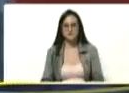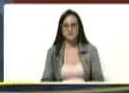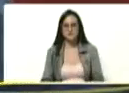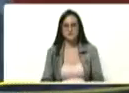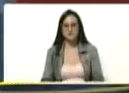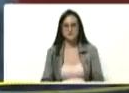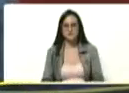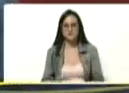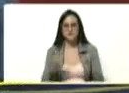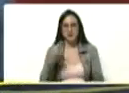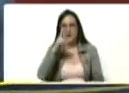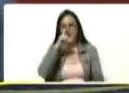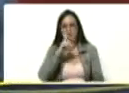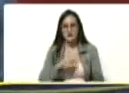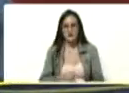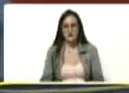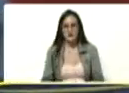en el año